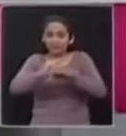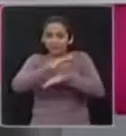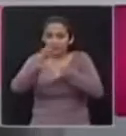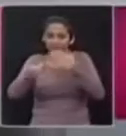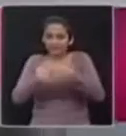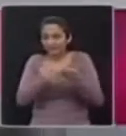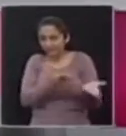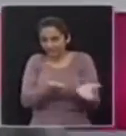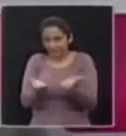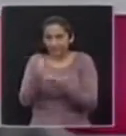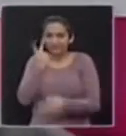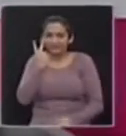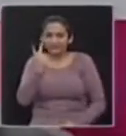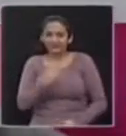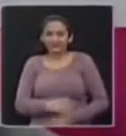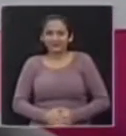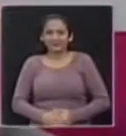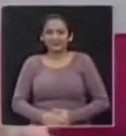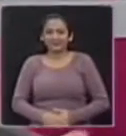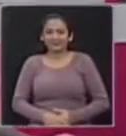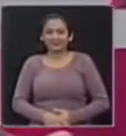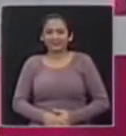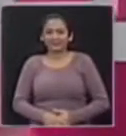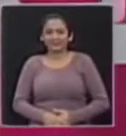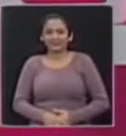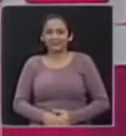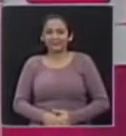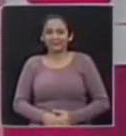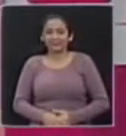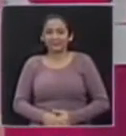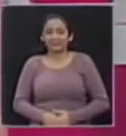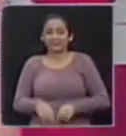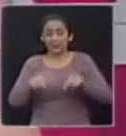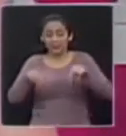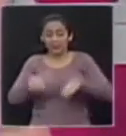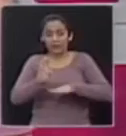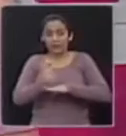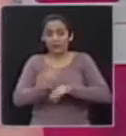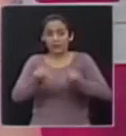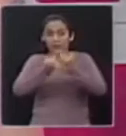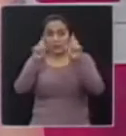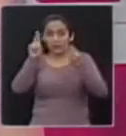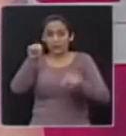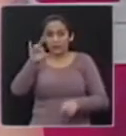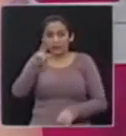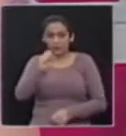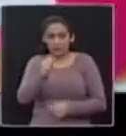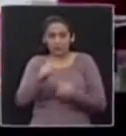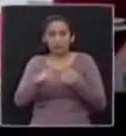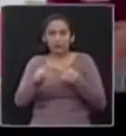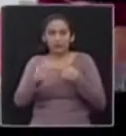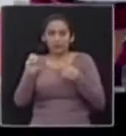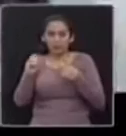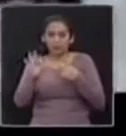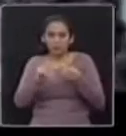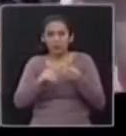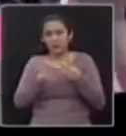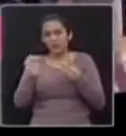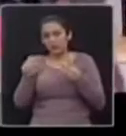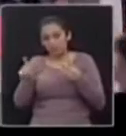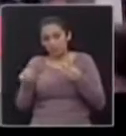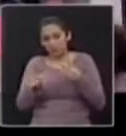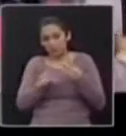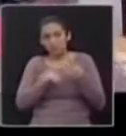Yo les comento a ustedes que tenemos más información y a propósito de las empresas. Empresas ecuatorianas como Nirsa, Cofimar, Ed Pacific y